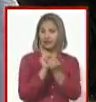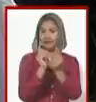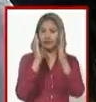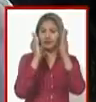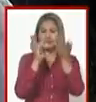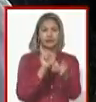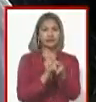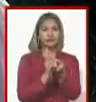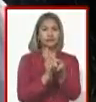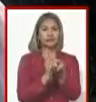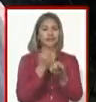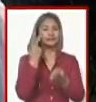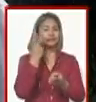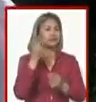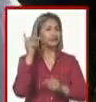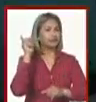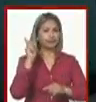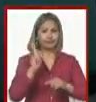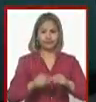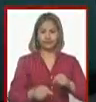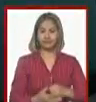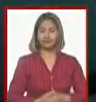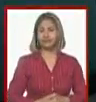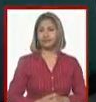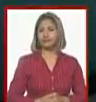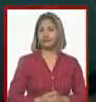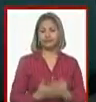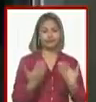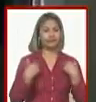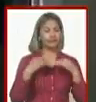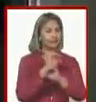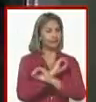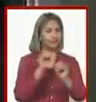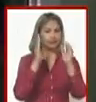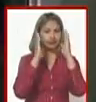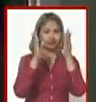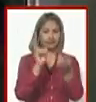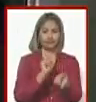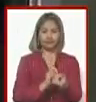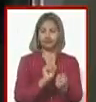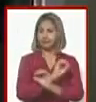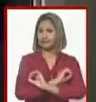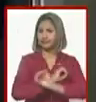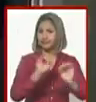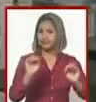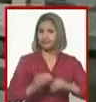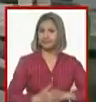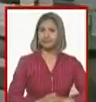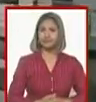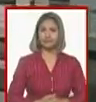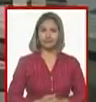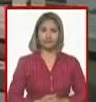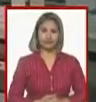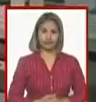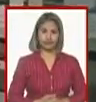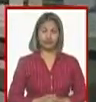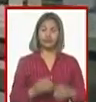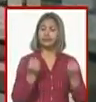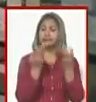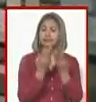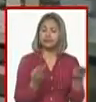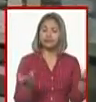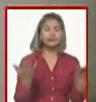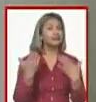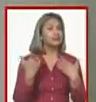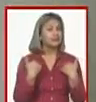veo que está así pero no puedo o sea no recibió atención no están atendiendo son muchas cosas